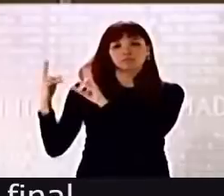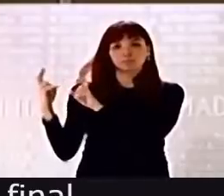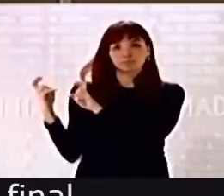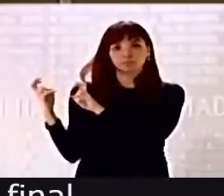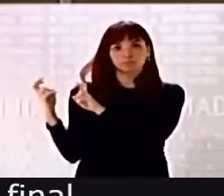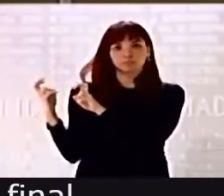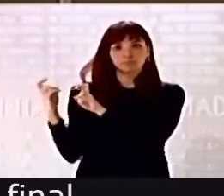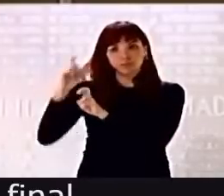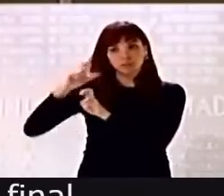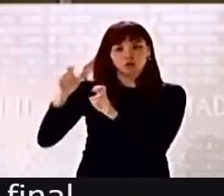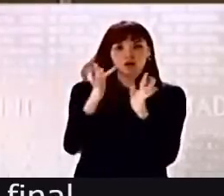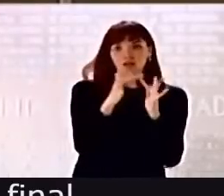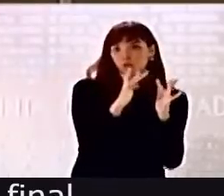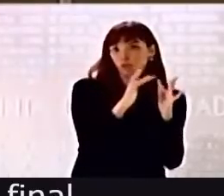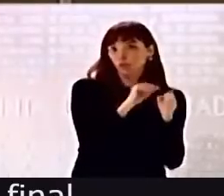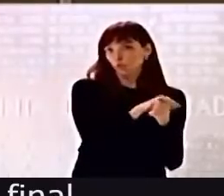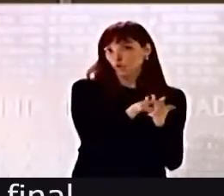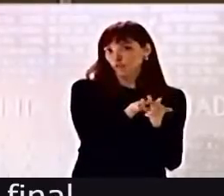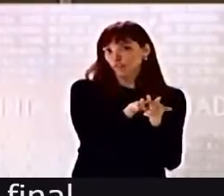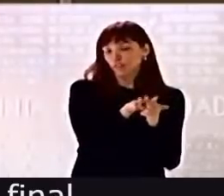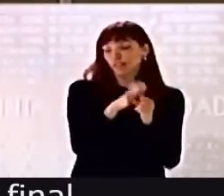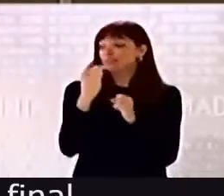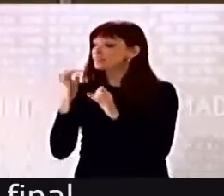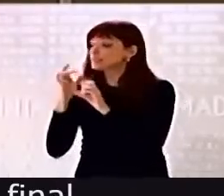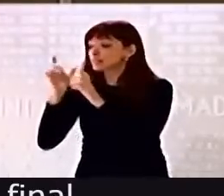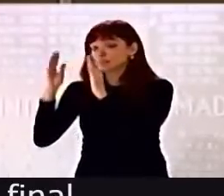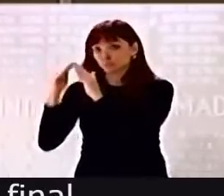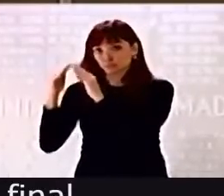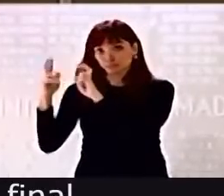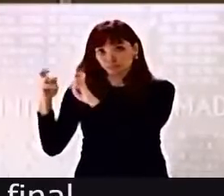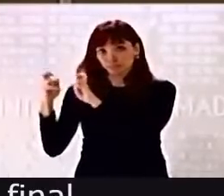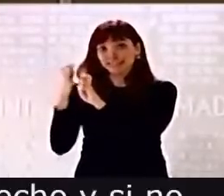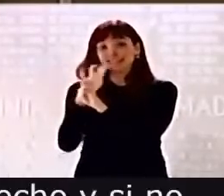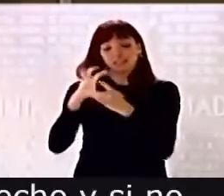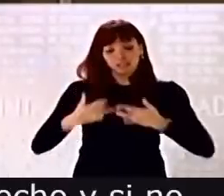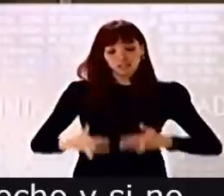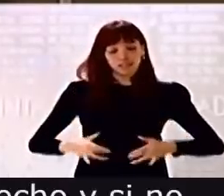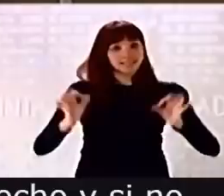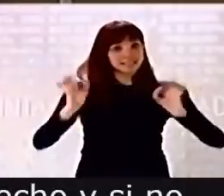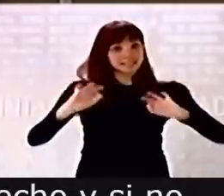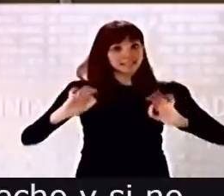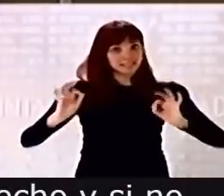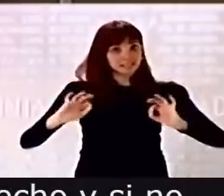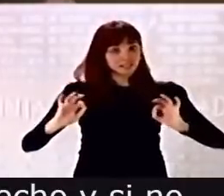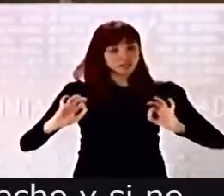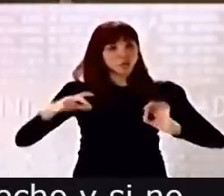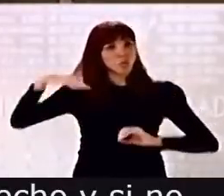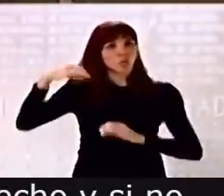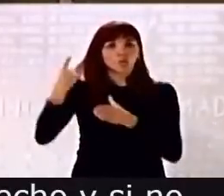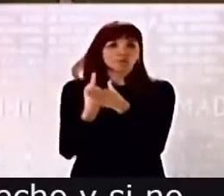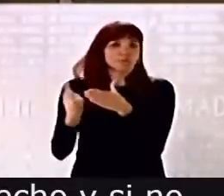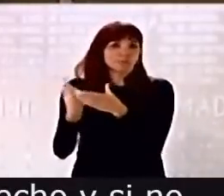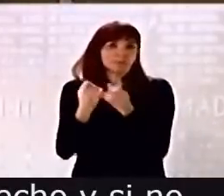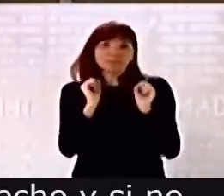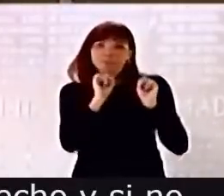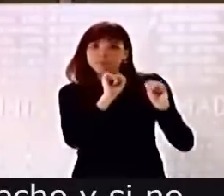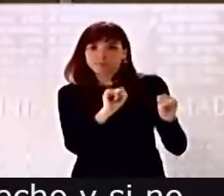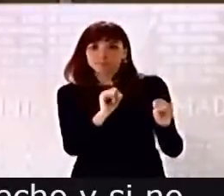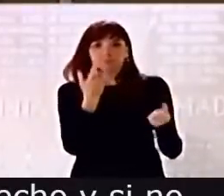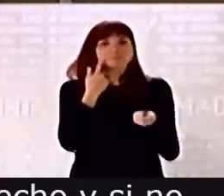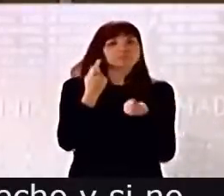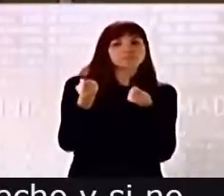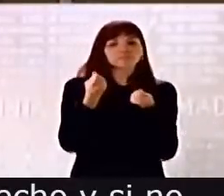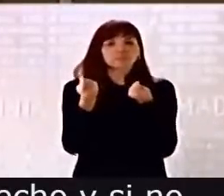ese contacto estrecho y si no desarrolla síntomas, lo único que tiene que estar es aislado y en